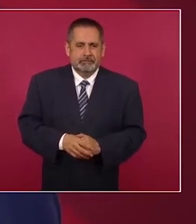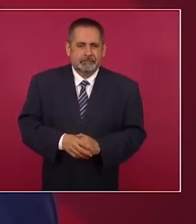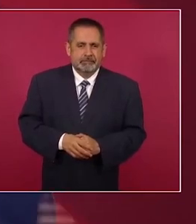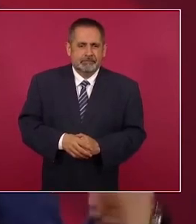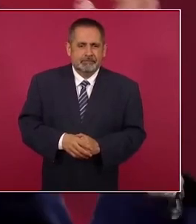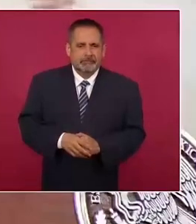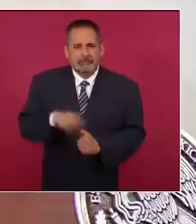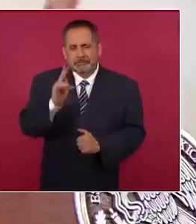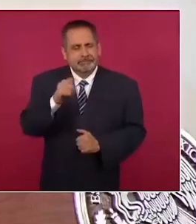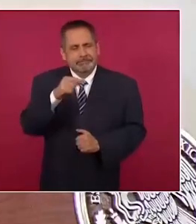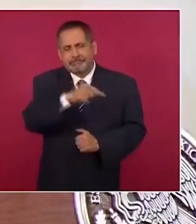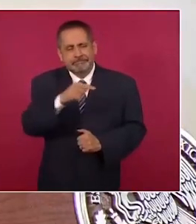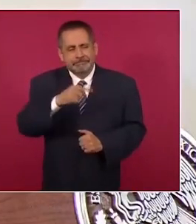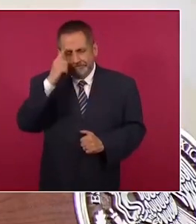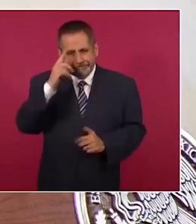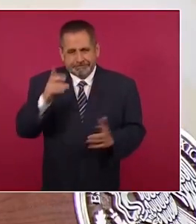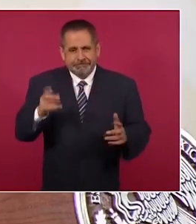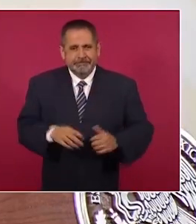Pero ellos